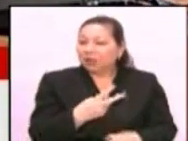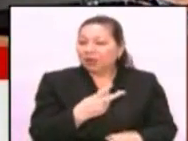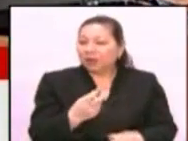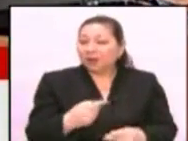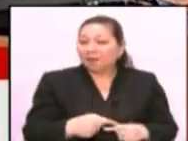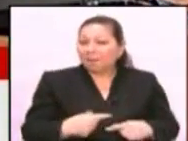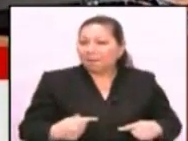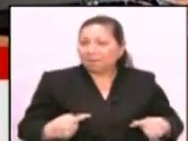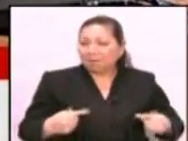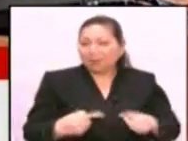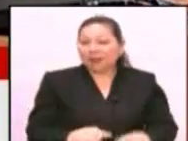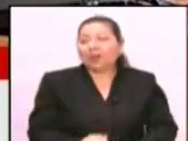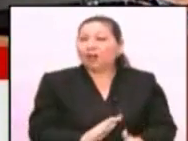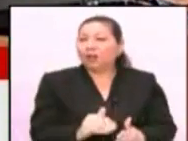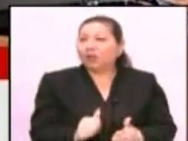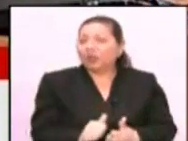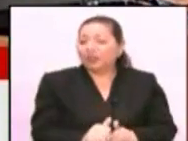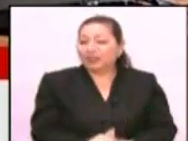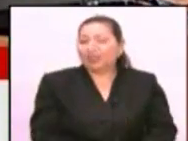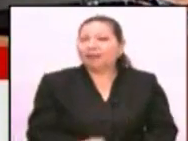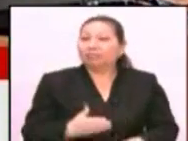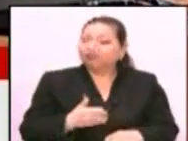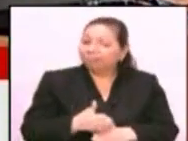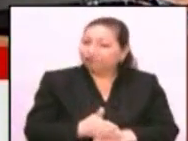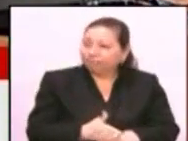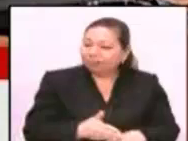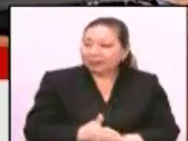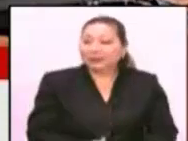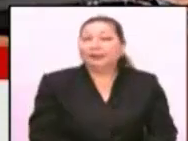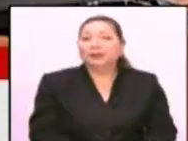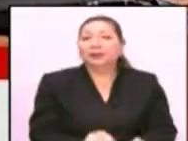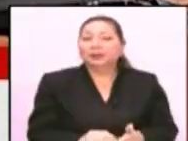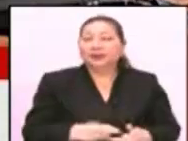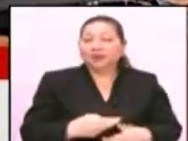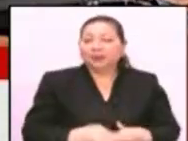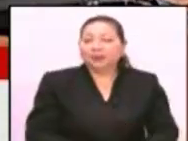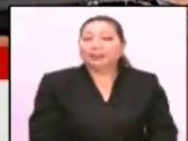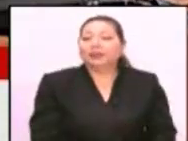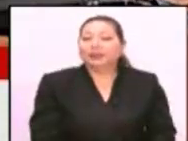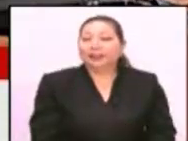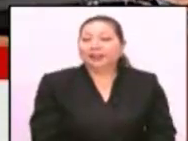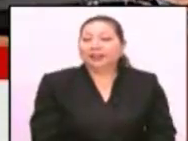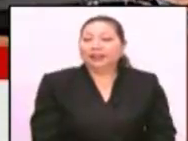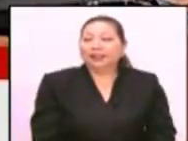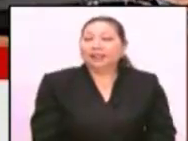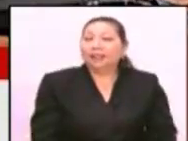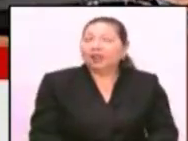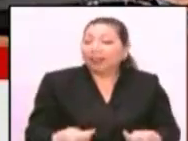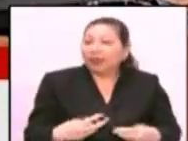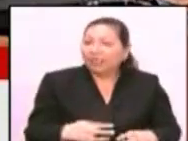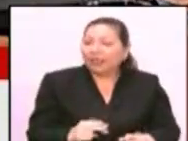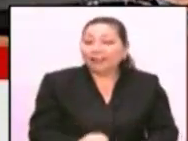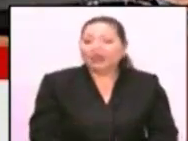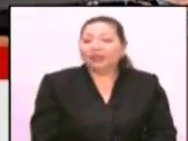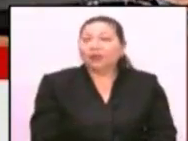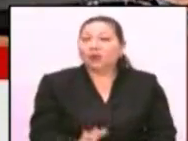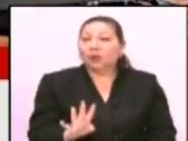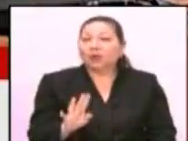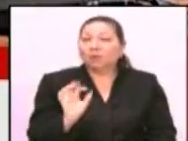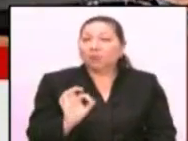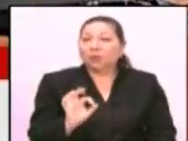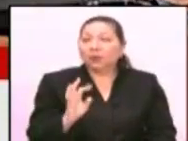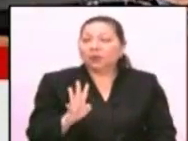1.200 metros cuadrados, que es todo el ciclo de la carpintería, que es uno de los ciclos más productivos también en Cusco. Textilería, con una inversión de